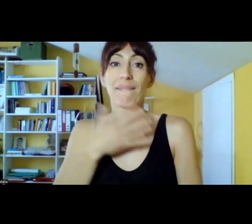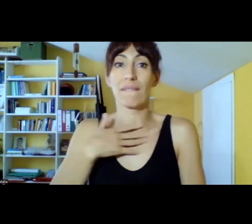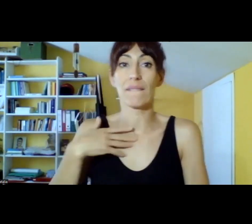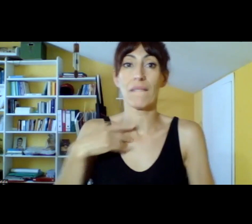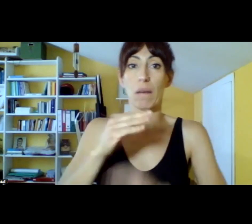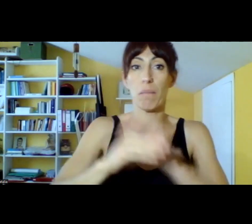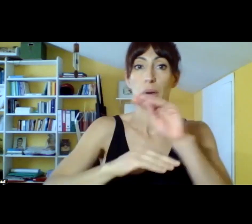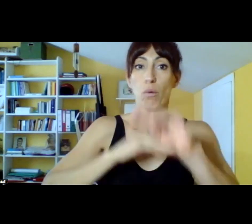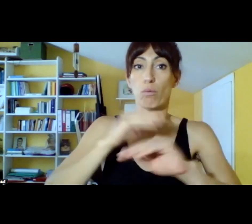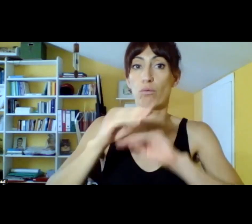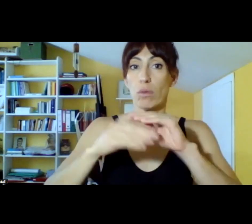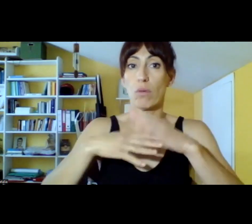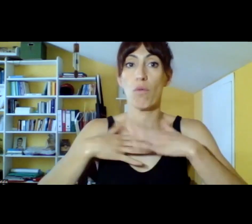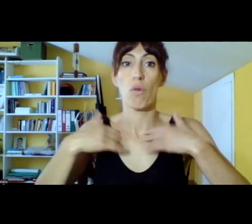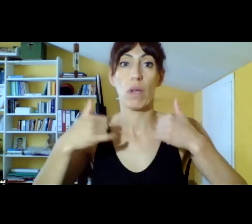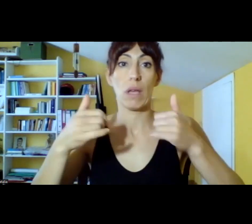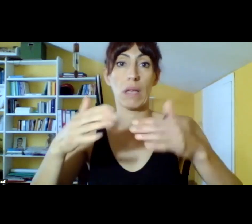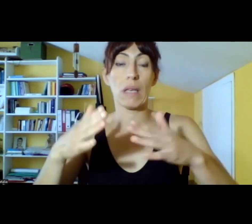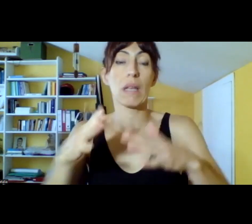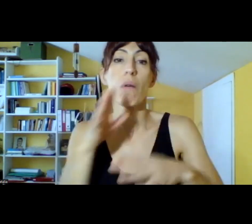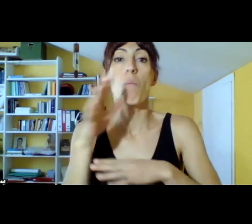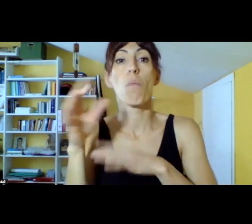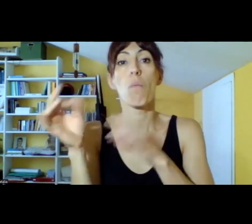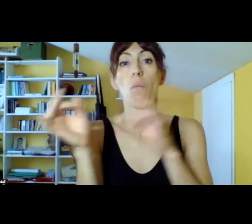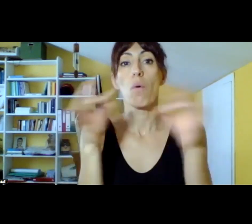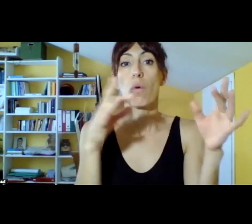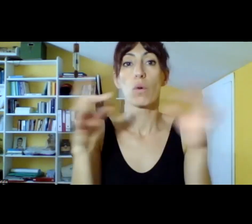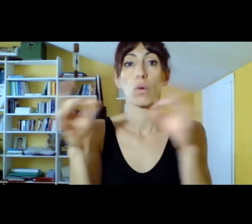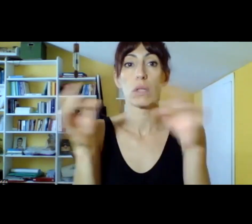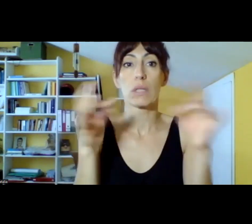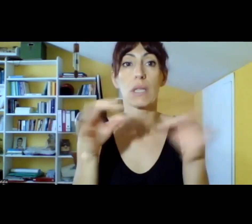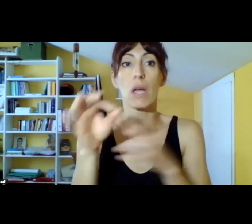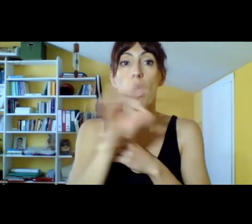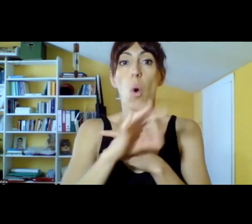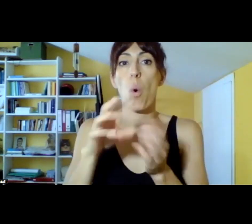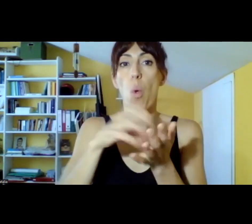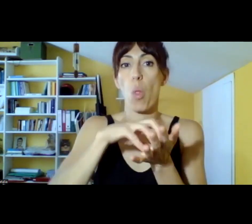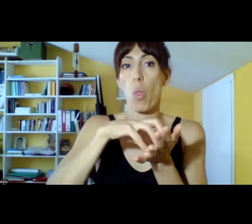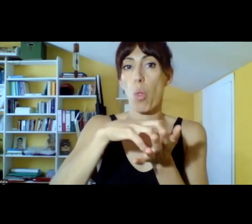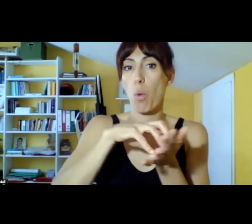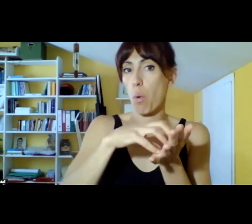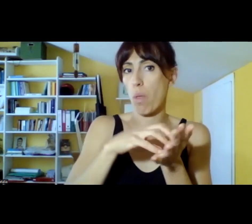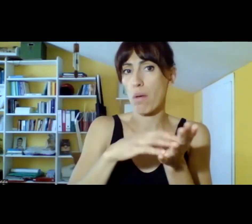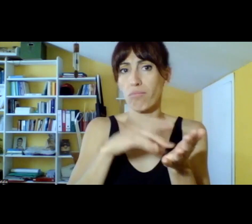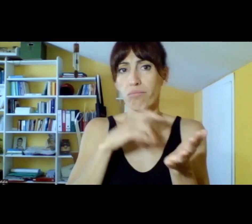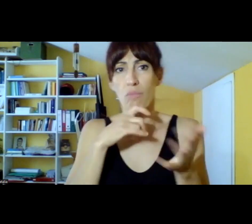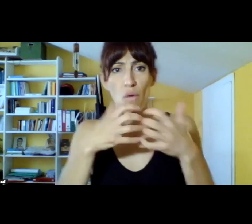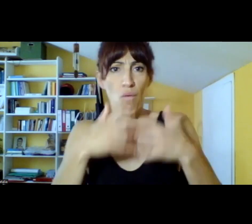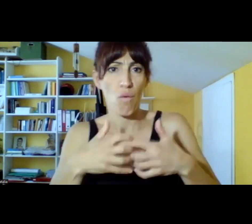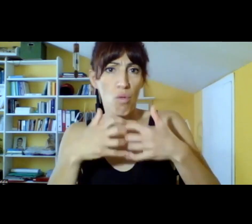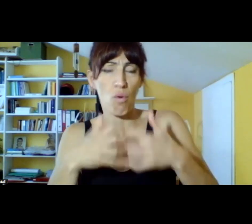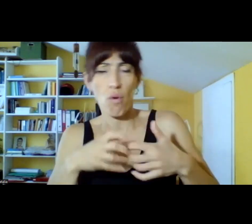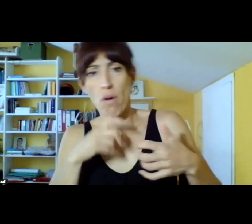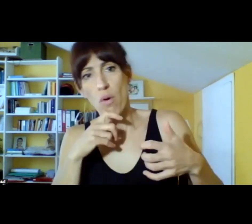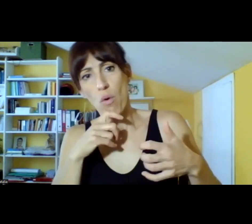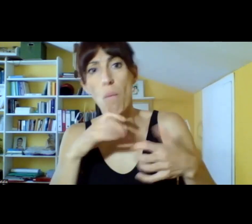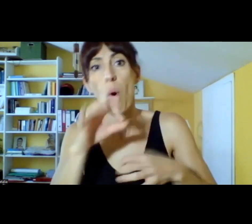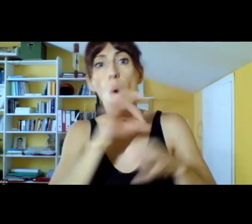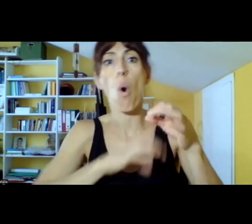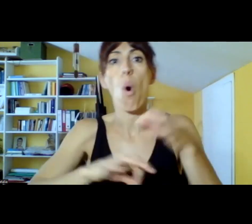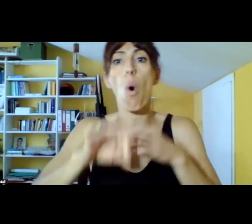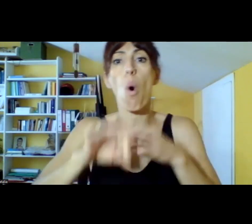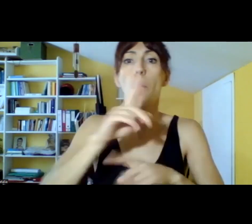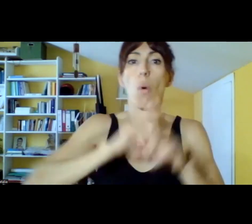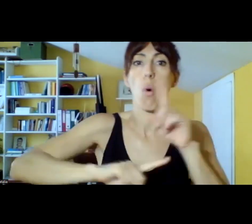pregunta a través de chat o duda que tengáis acerca del funcionamiento, si estáis teniendo alguna dificultad, ¿de